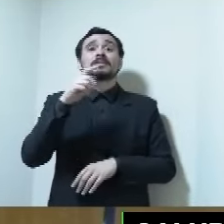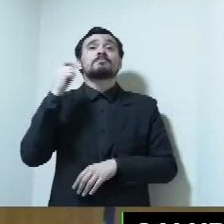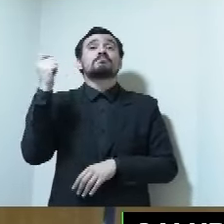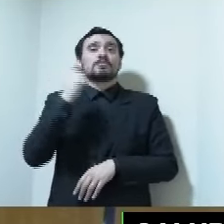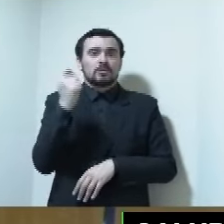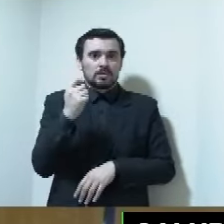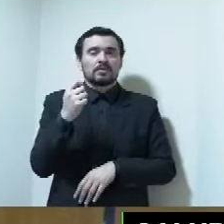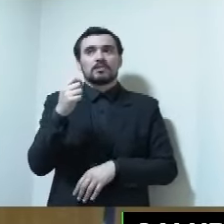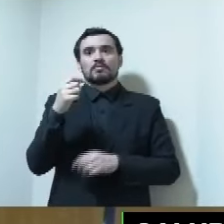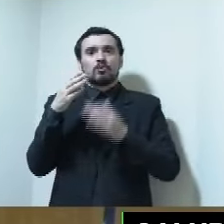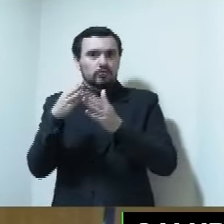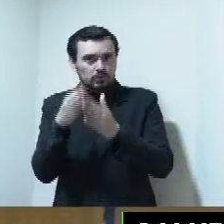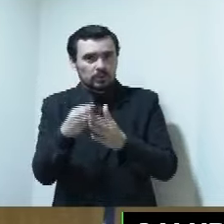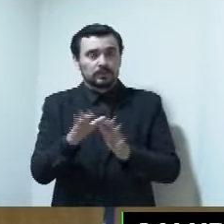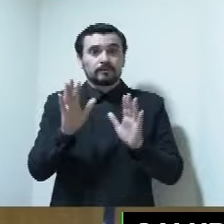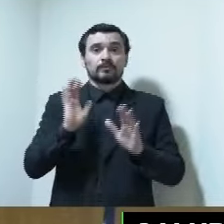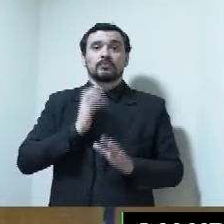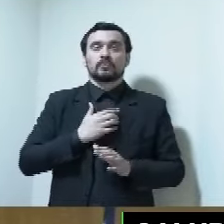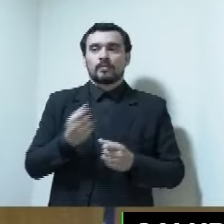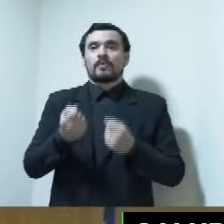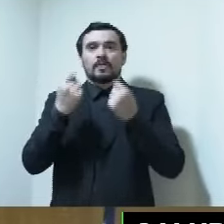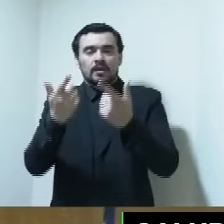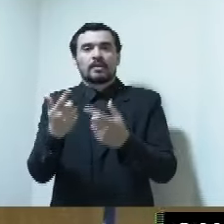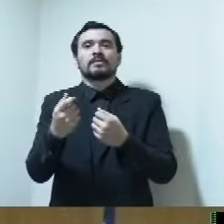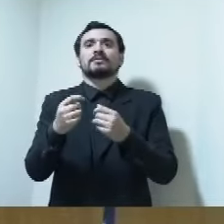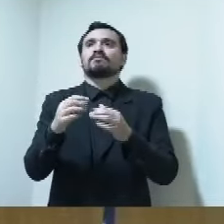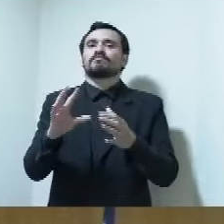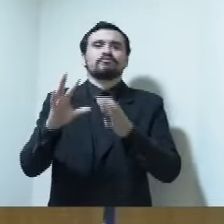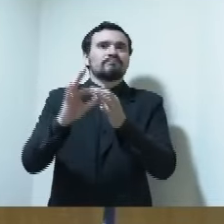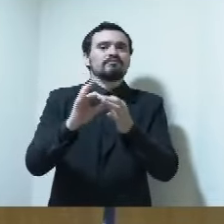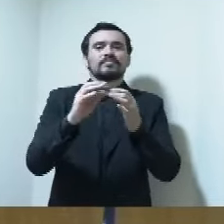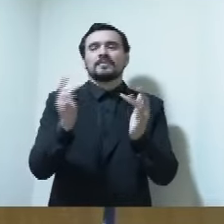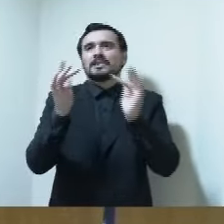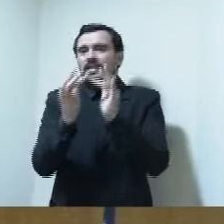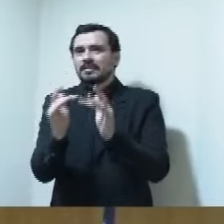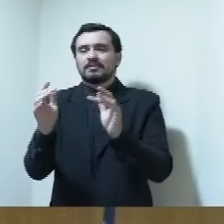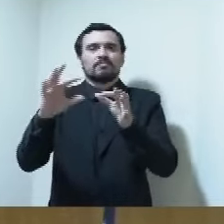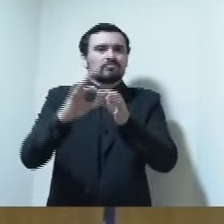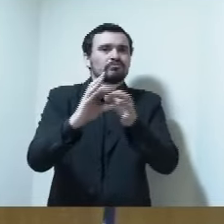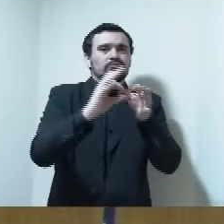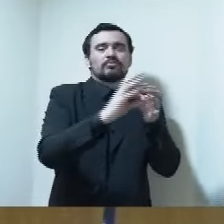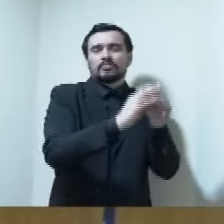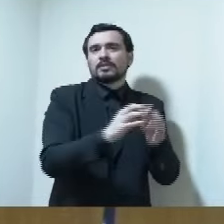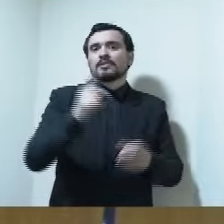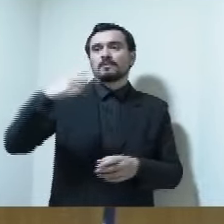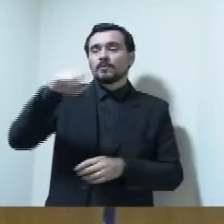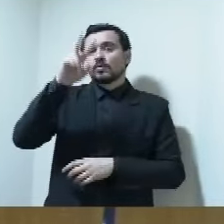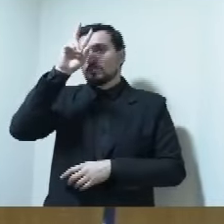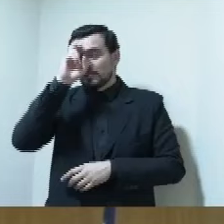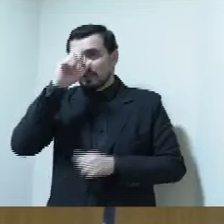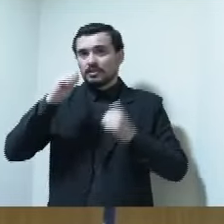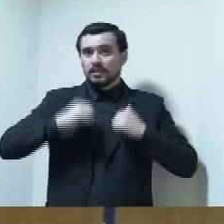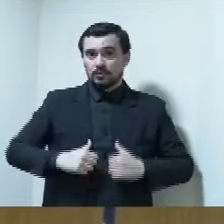su implementación. Hemos dotado de conectividad a múltiples unidades de salud familiar, hospitales y establecimientos de